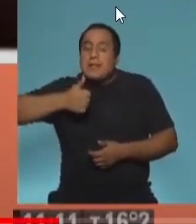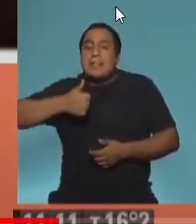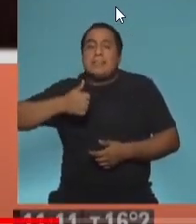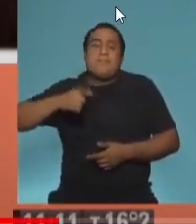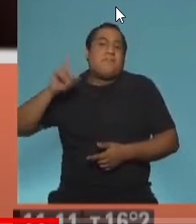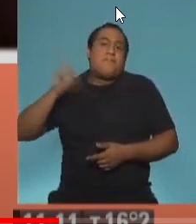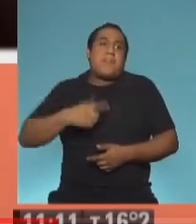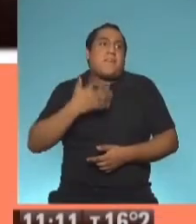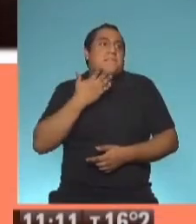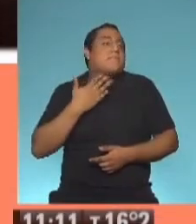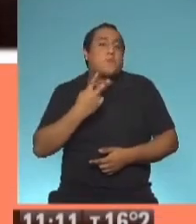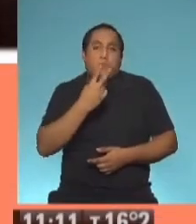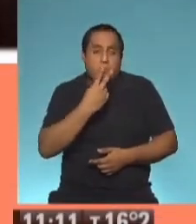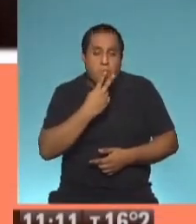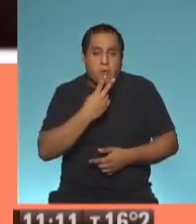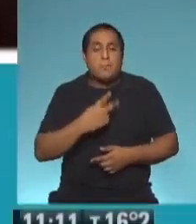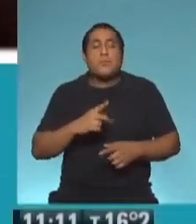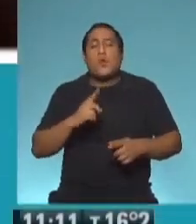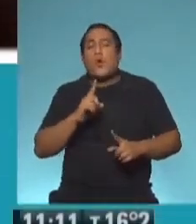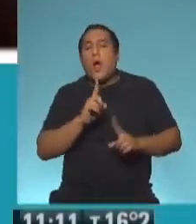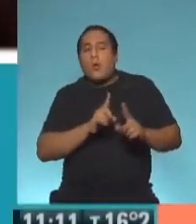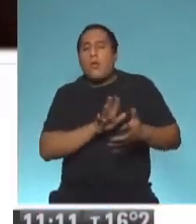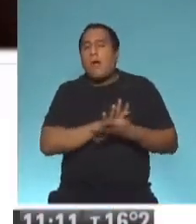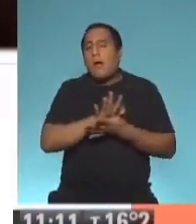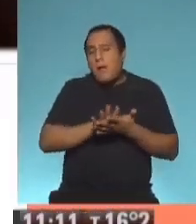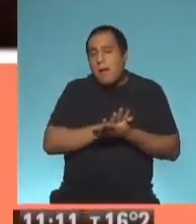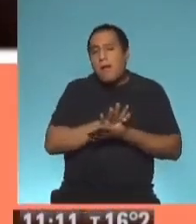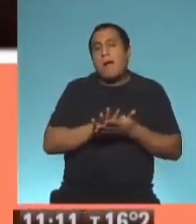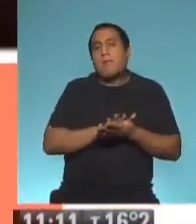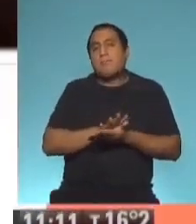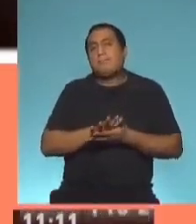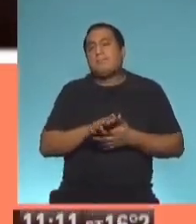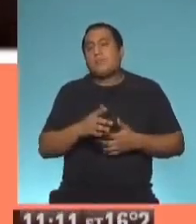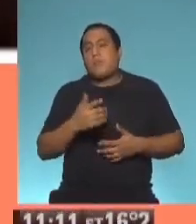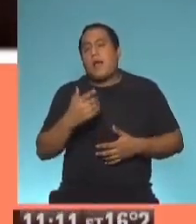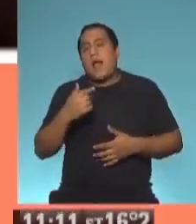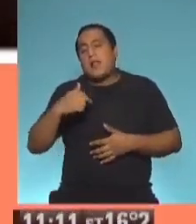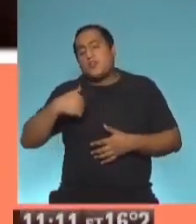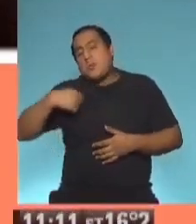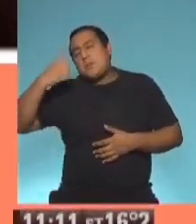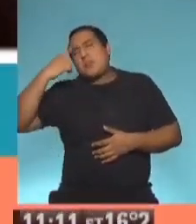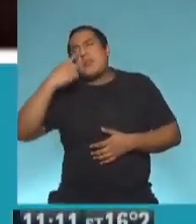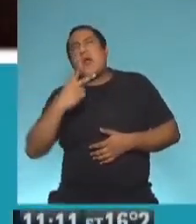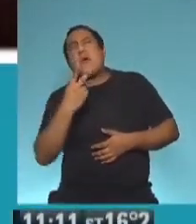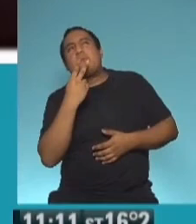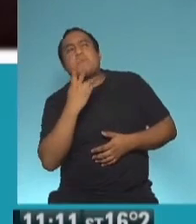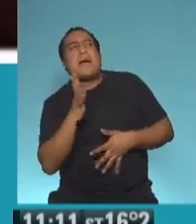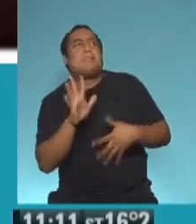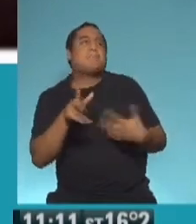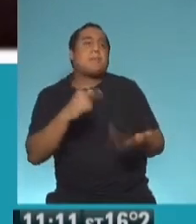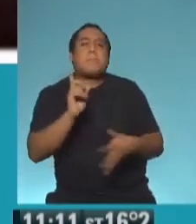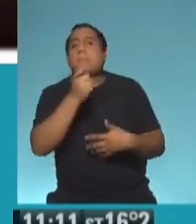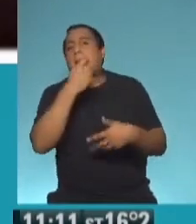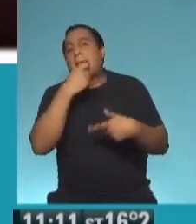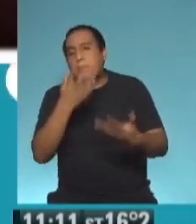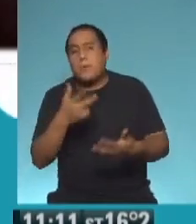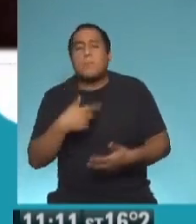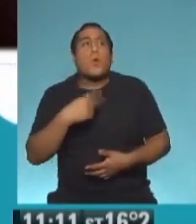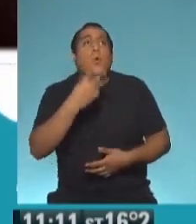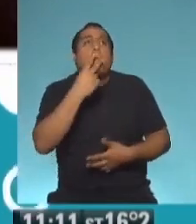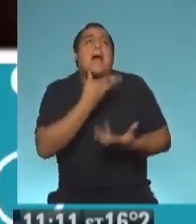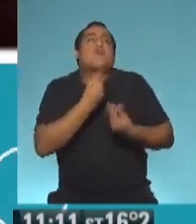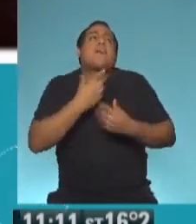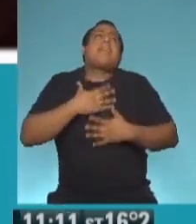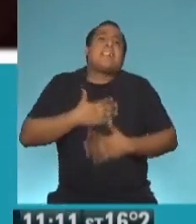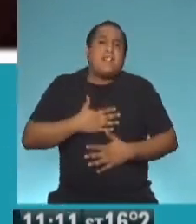la tentación de las trampas cognitivas, es decir, las cosas que uno se cuenta a sí mismo sobre el tabaco. Por ejemplo, el tabaco me calma,